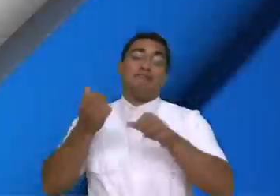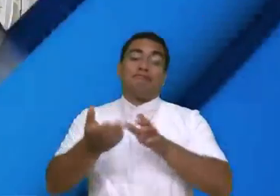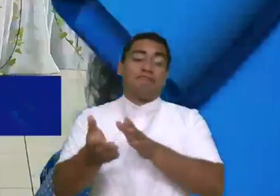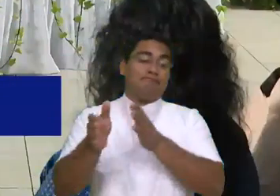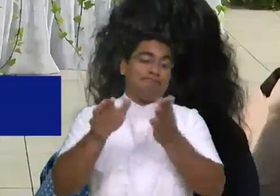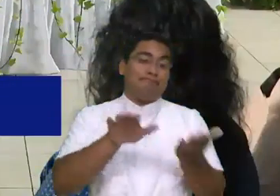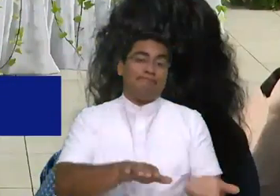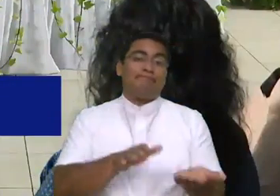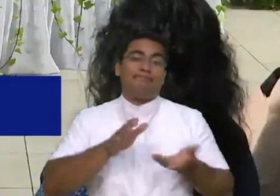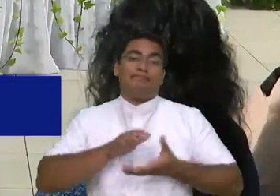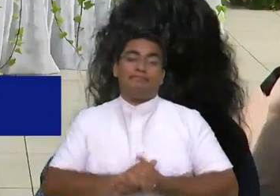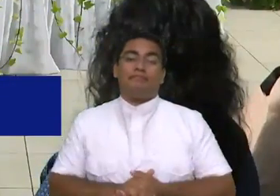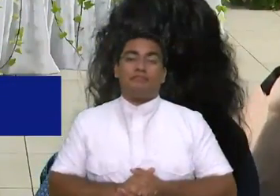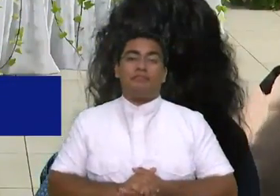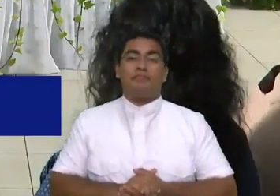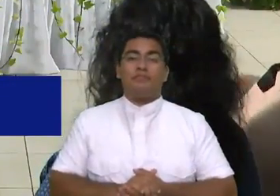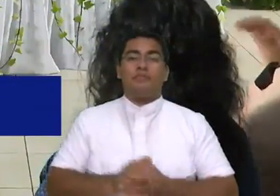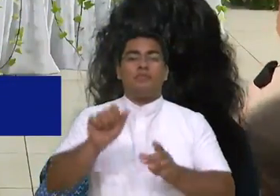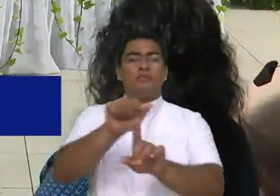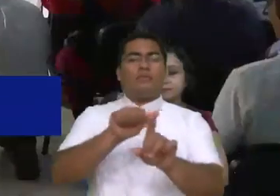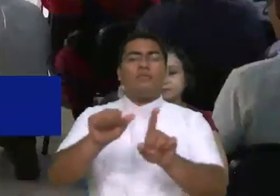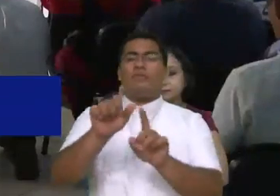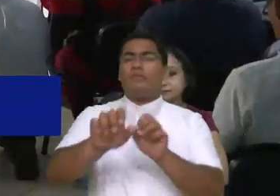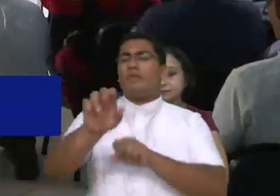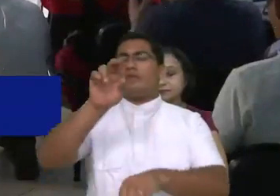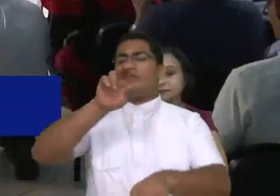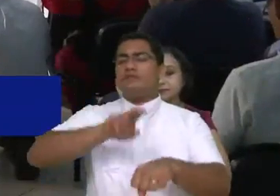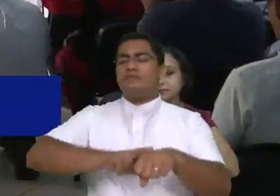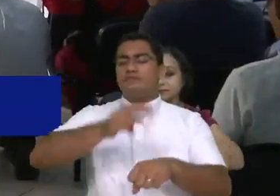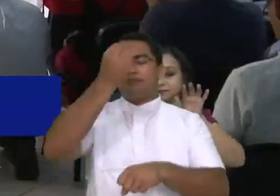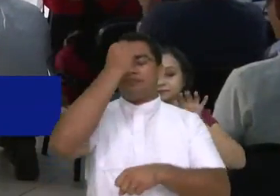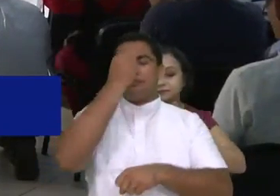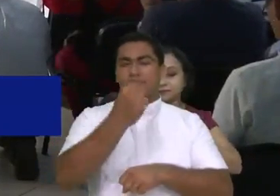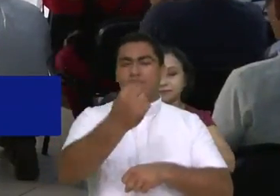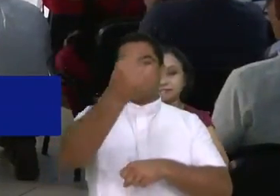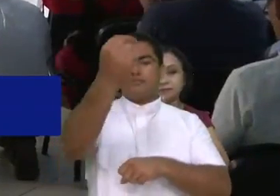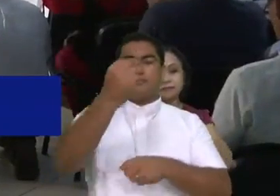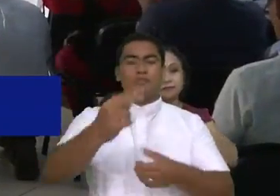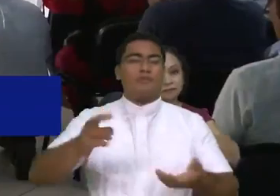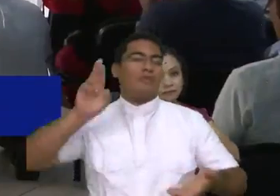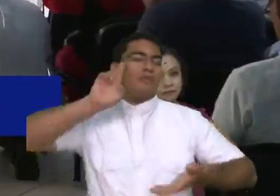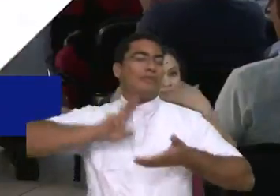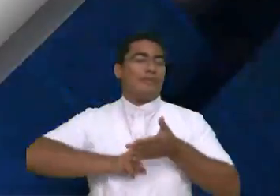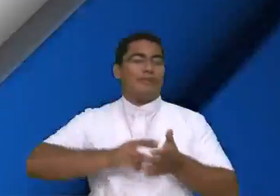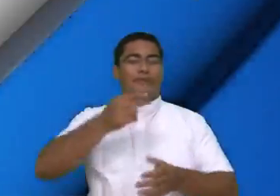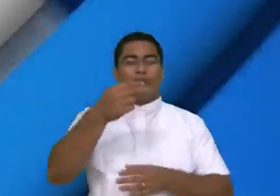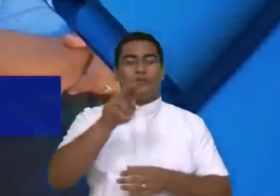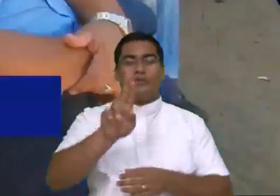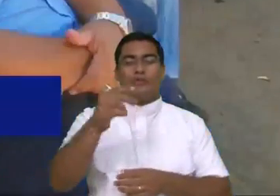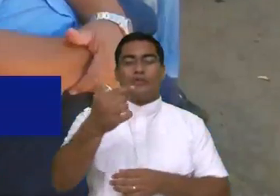inmortalidad. Asamblea Nacional rinde homenaje al eterno Hugo Chávez.